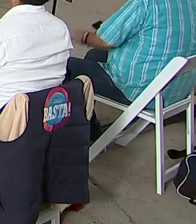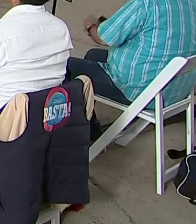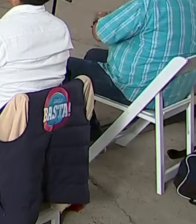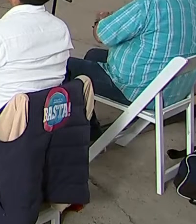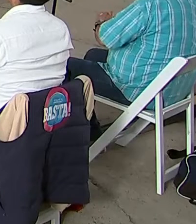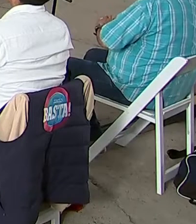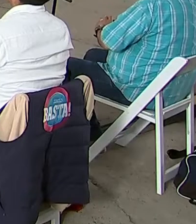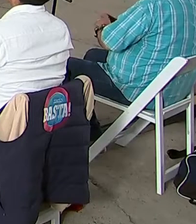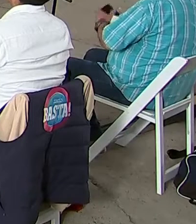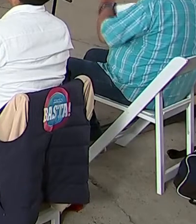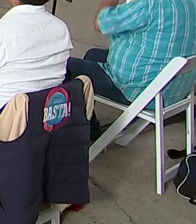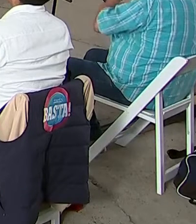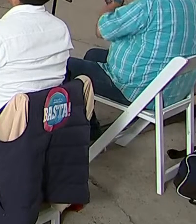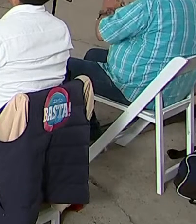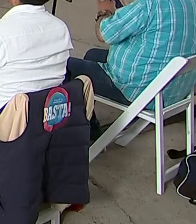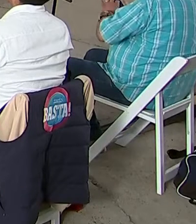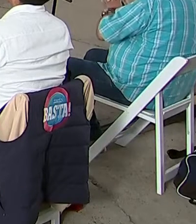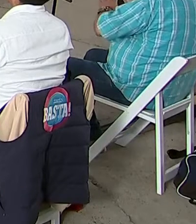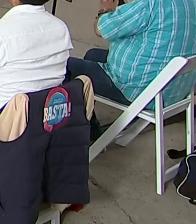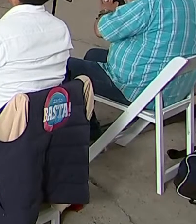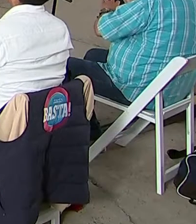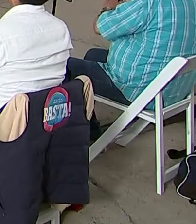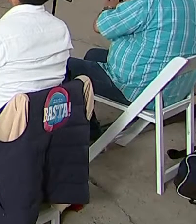como presidente,